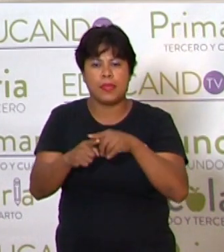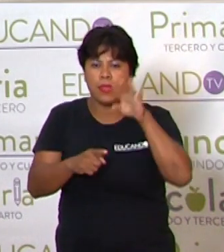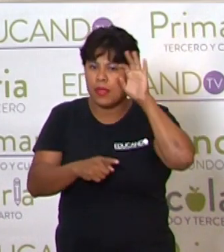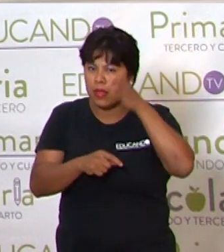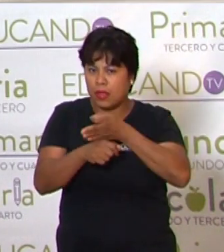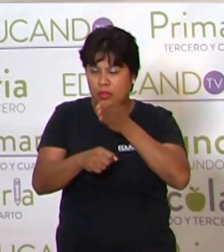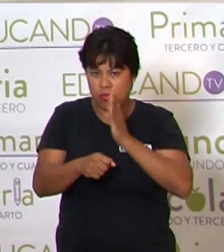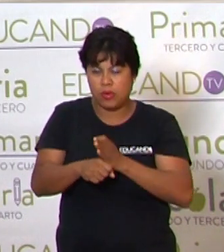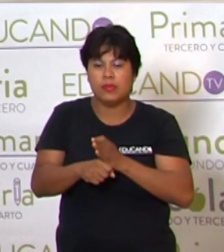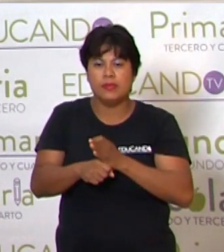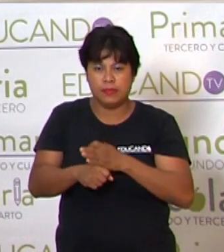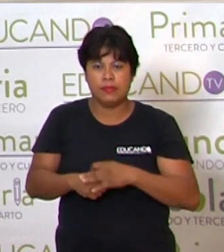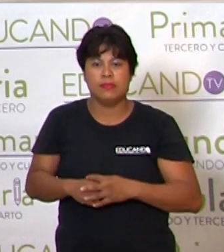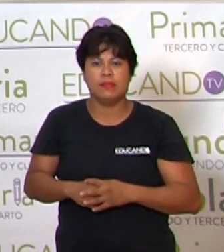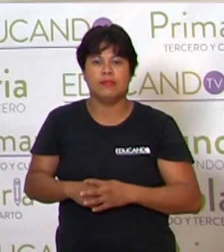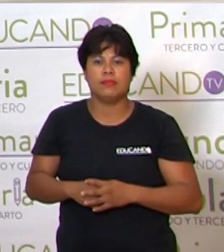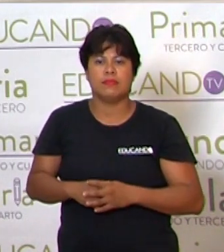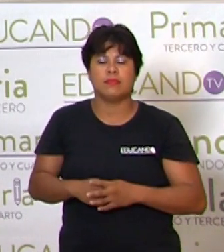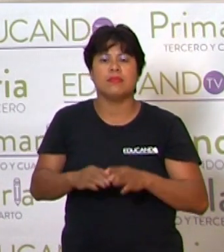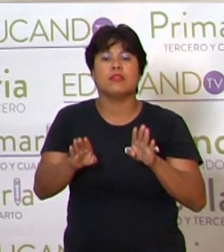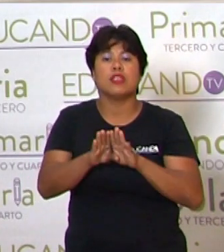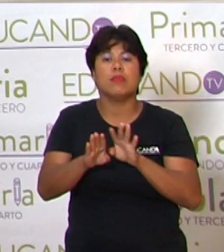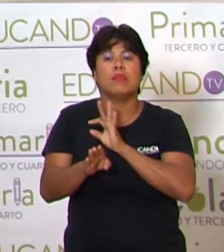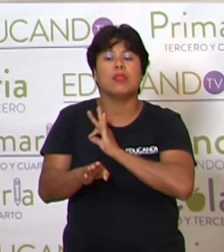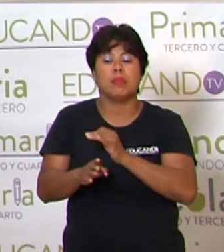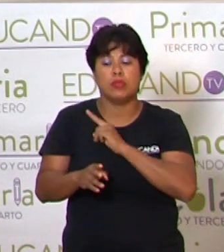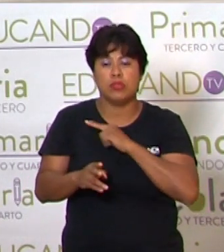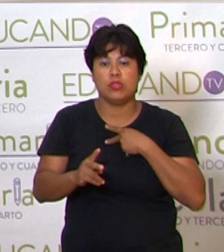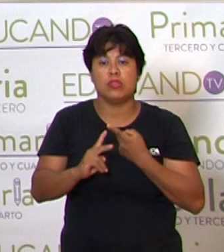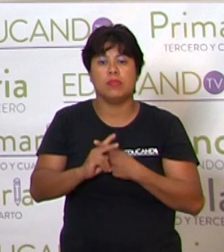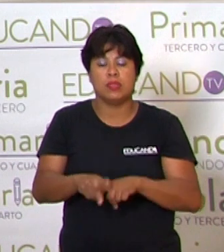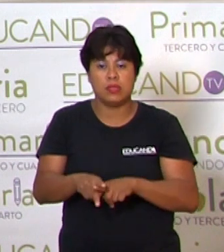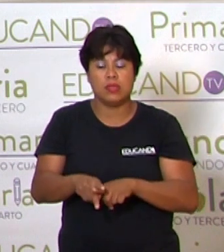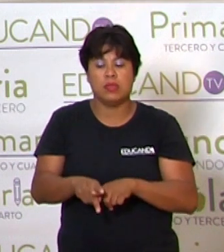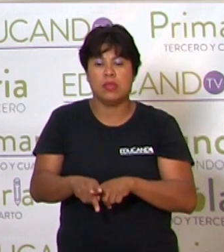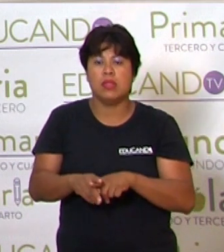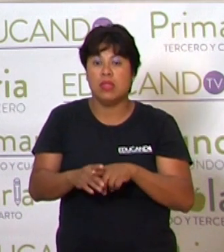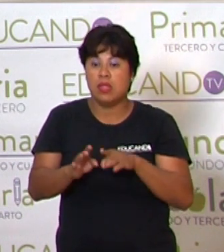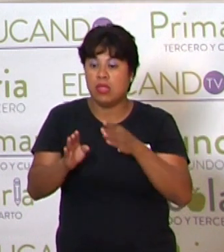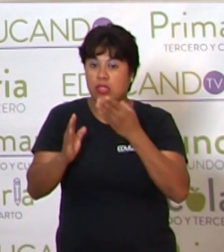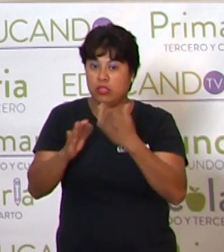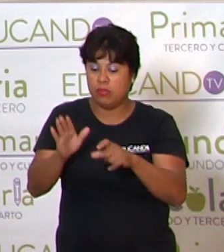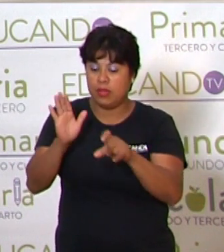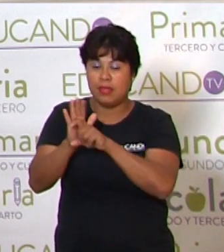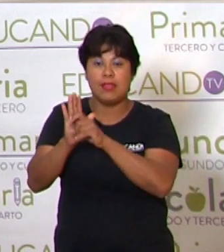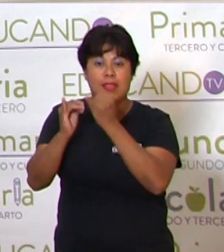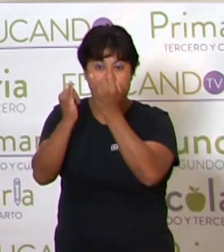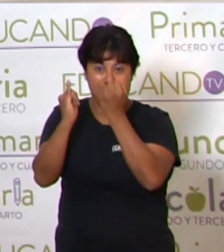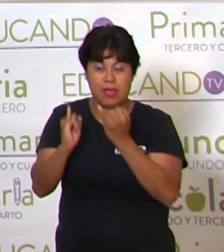de caricaturas, cómo podemos empezar a analizar a la imagen,